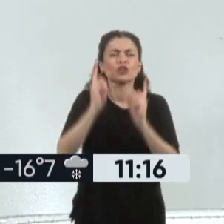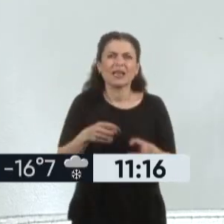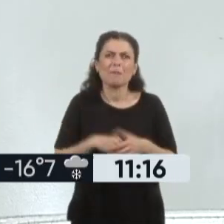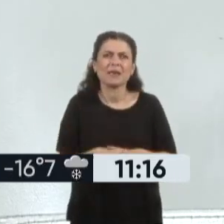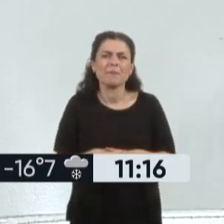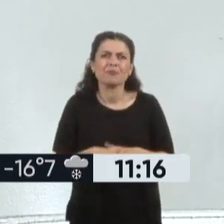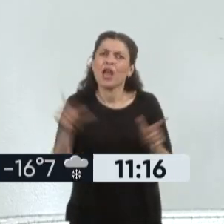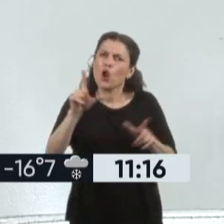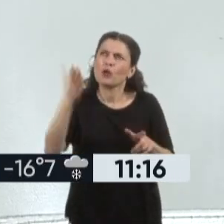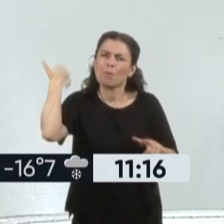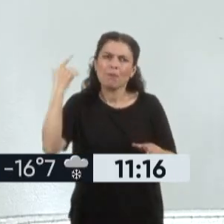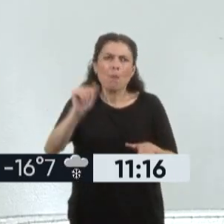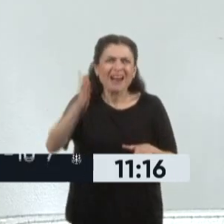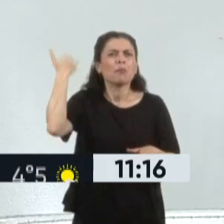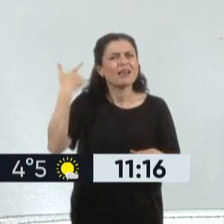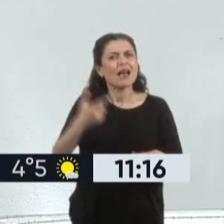o el martes.